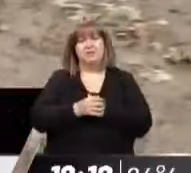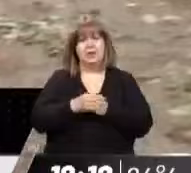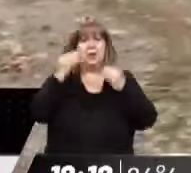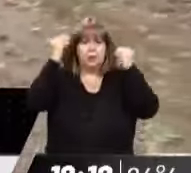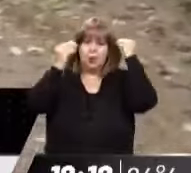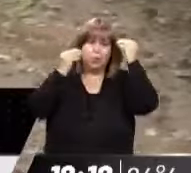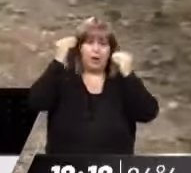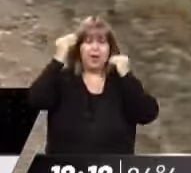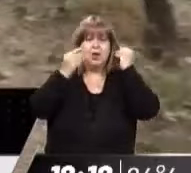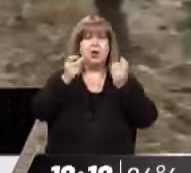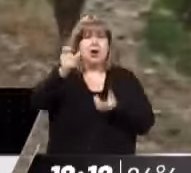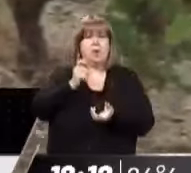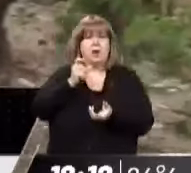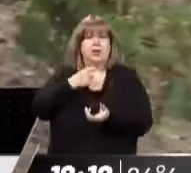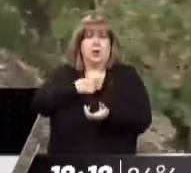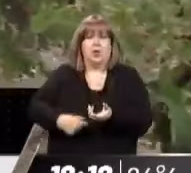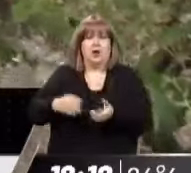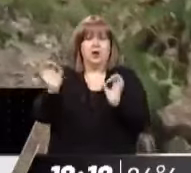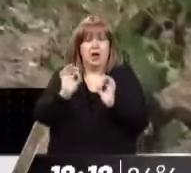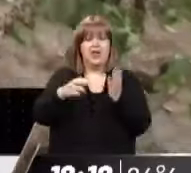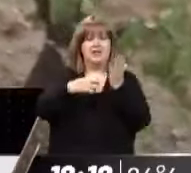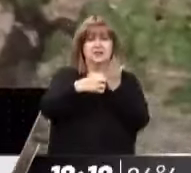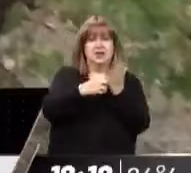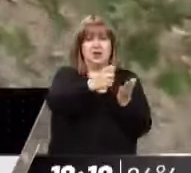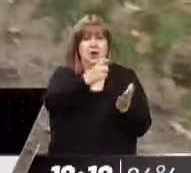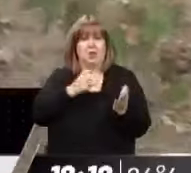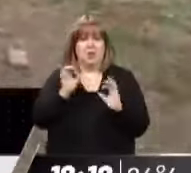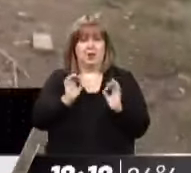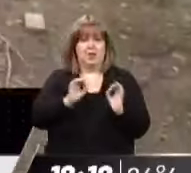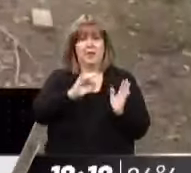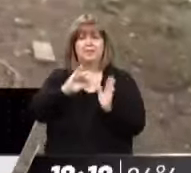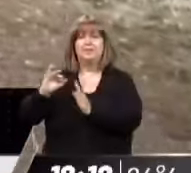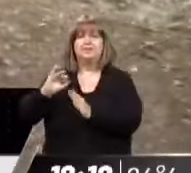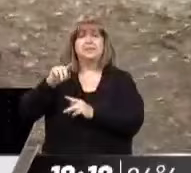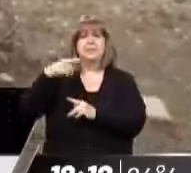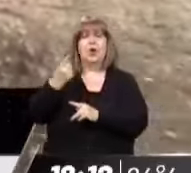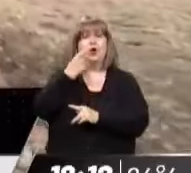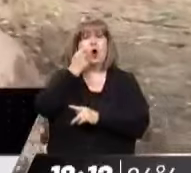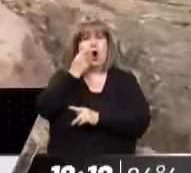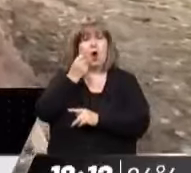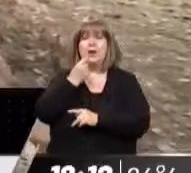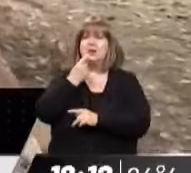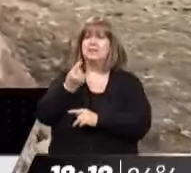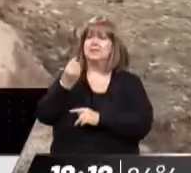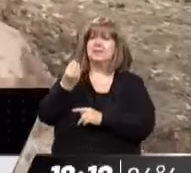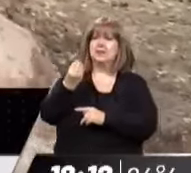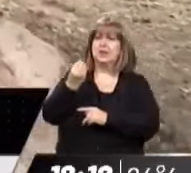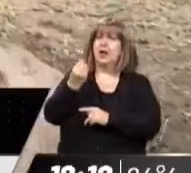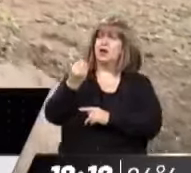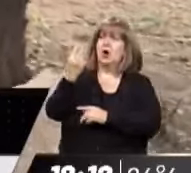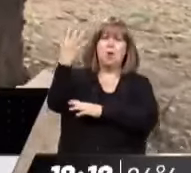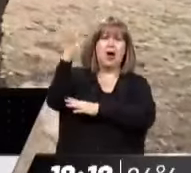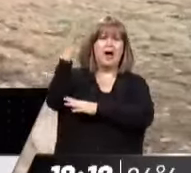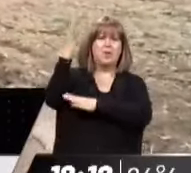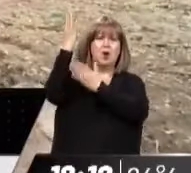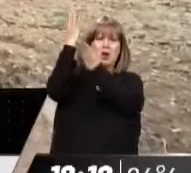Preocupante. No hay respuesta de parte de los gobernantes, de los sindicatos, de nadie. Fue granizo chiquito, pero bastante. Miren este árbol cómo está. Se ha